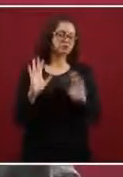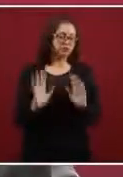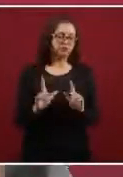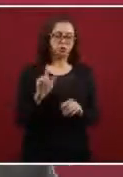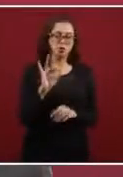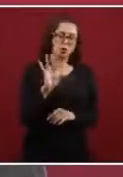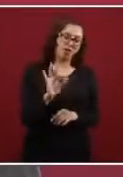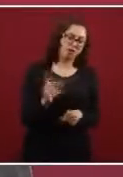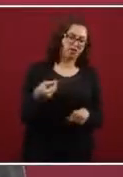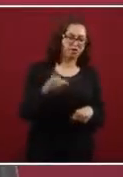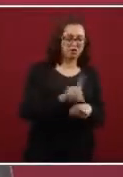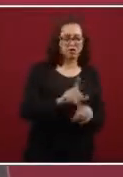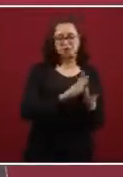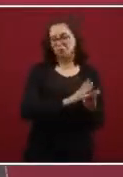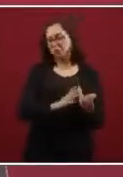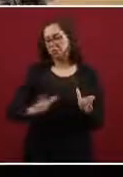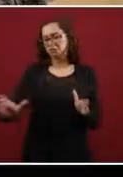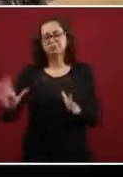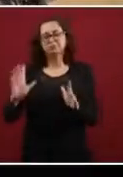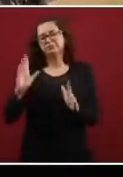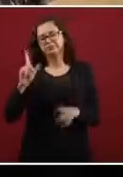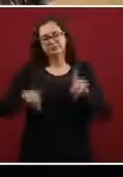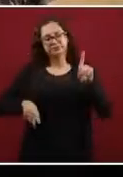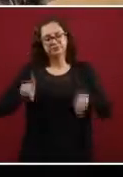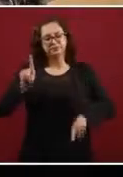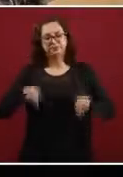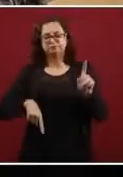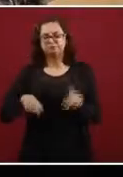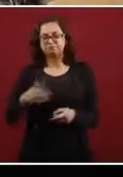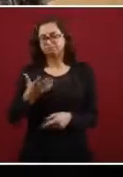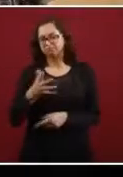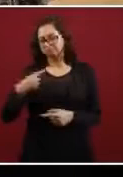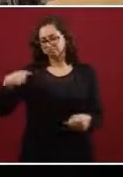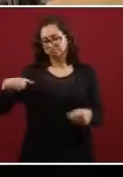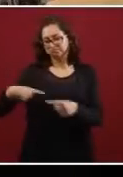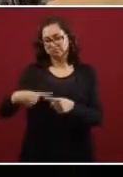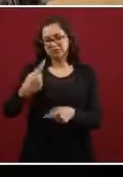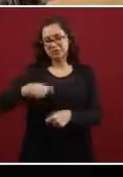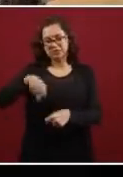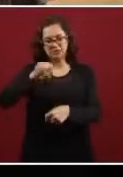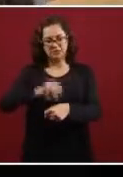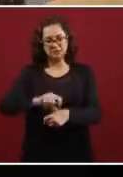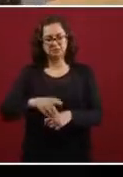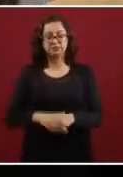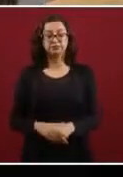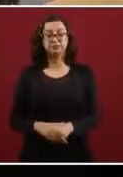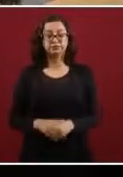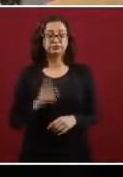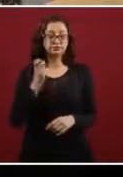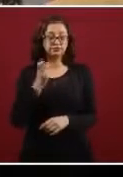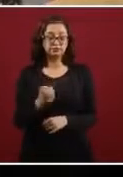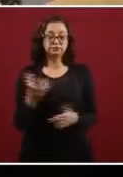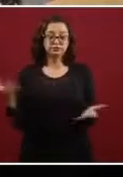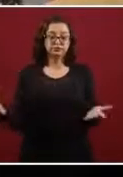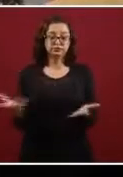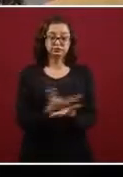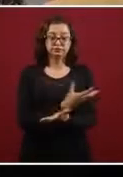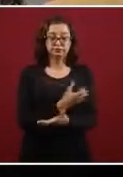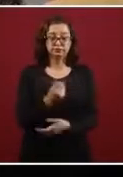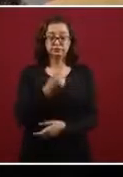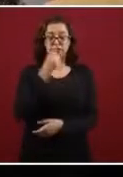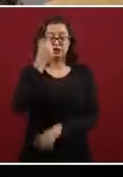a cabo en un par de semanas. Con ello, y con la victoria de los liberales en